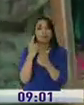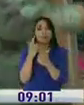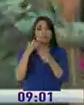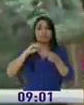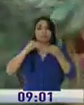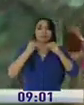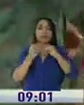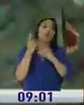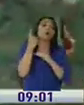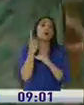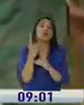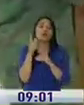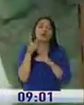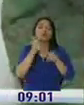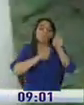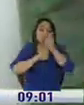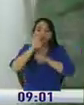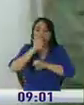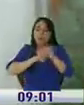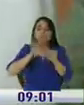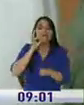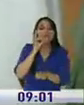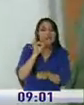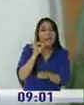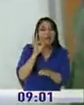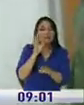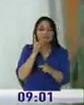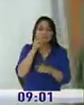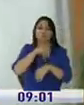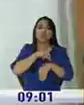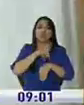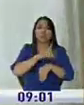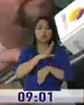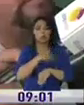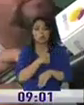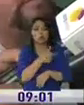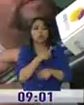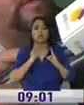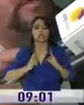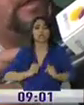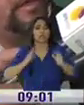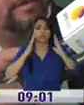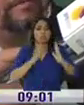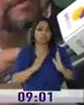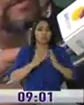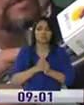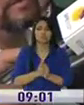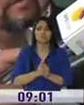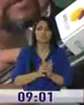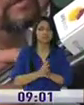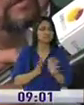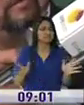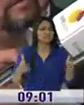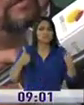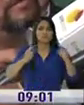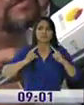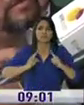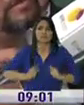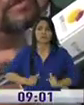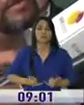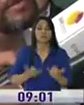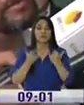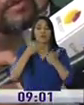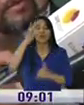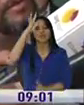1 para que se les practique exámenes y se haga un diagnóstico de su salud. En términos generales, bien, en este momento van a ir al hospital